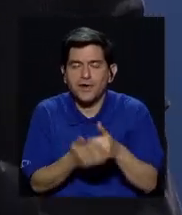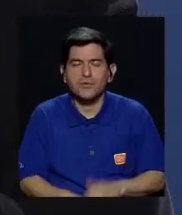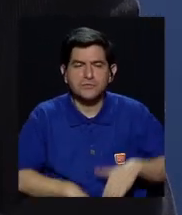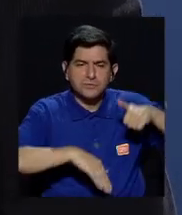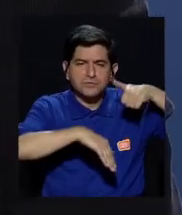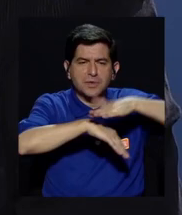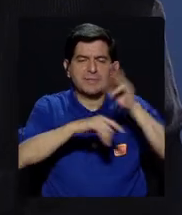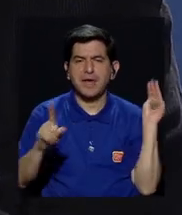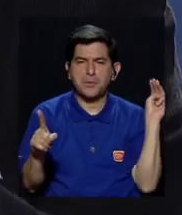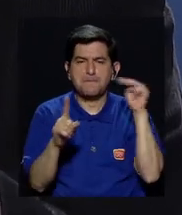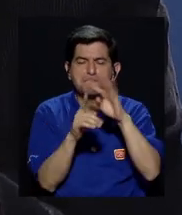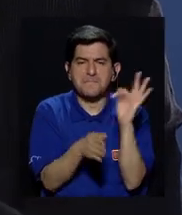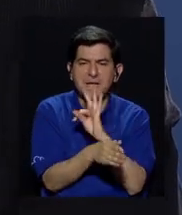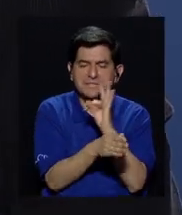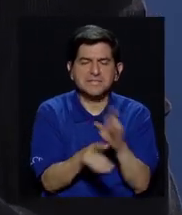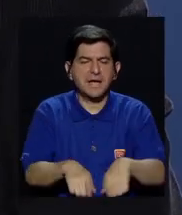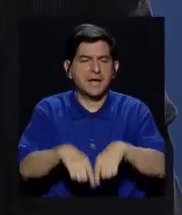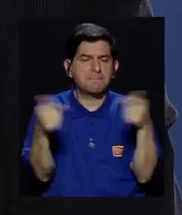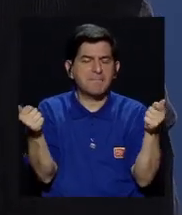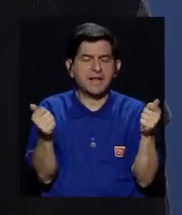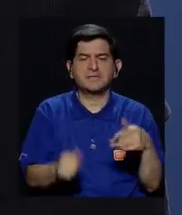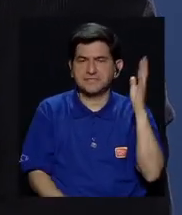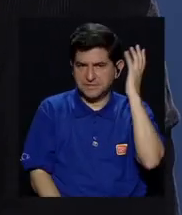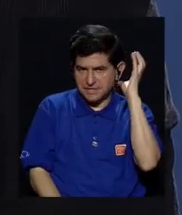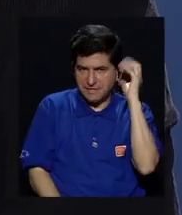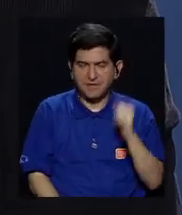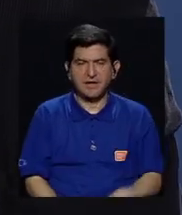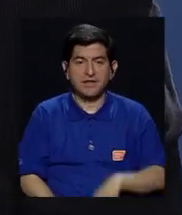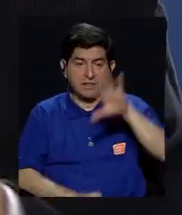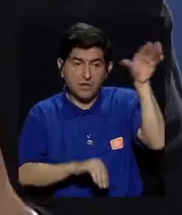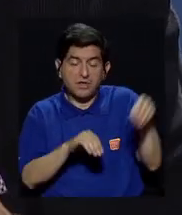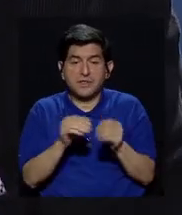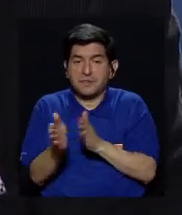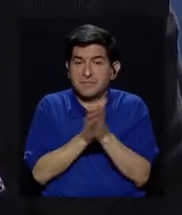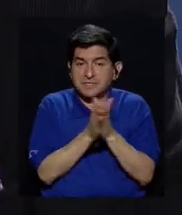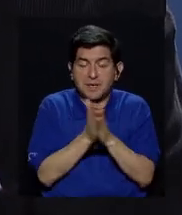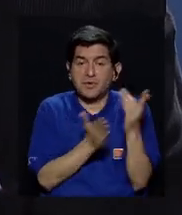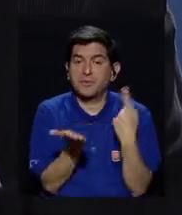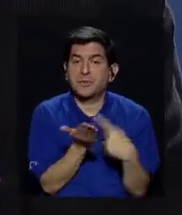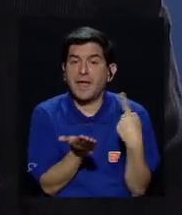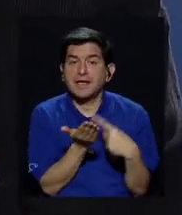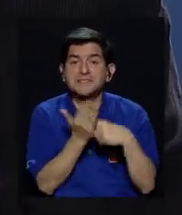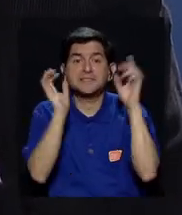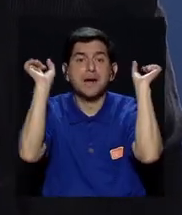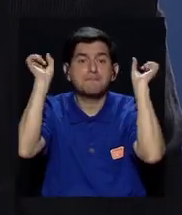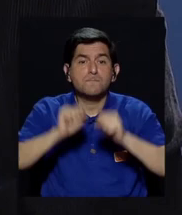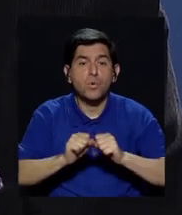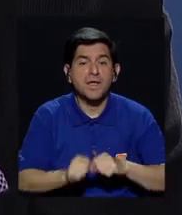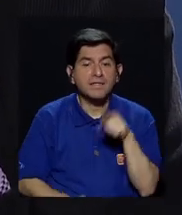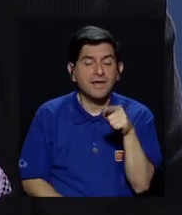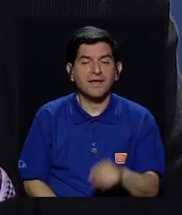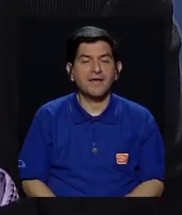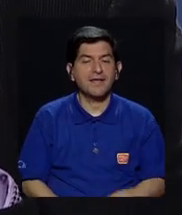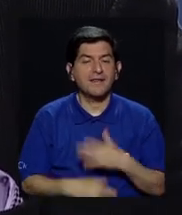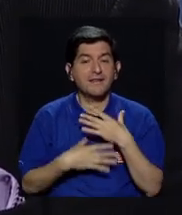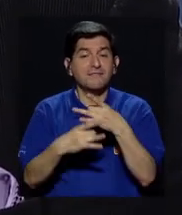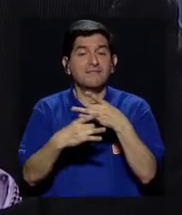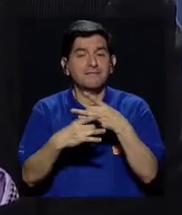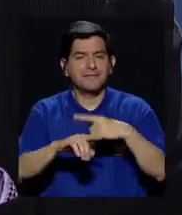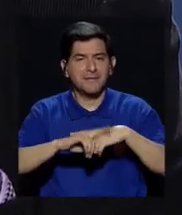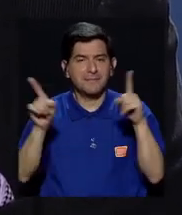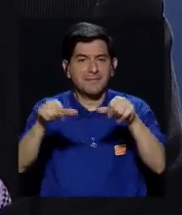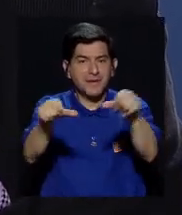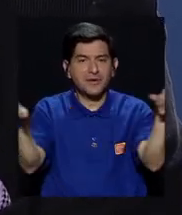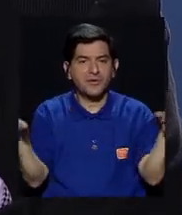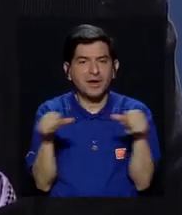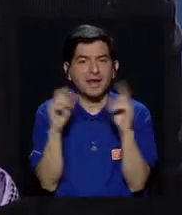mandar un mensaje televisivo en la prensa en el radio y aparte de eso aprovechan los debates pudiera ser que haga un clic pero es que me el